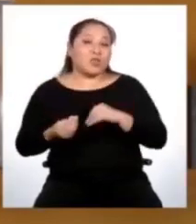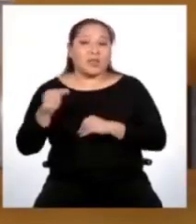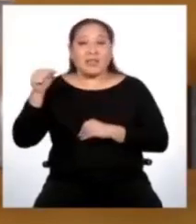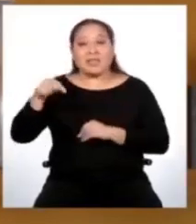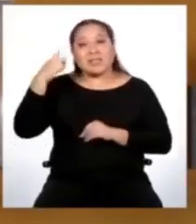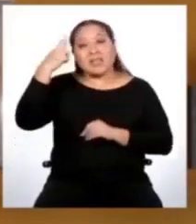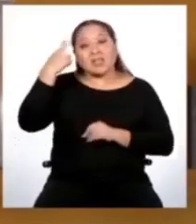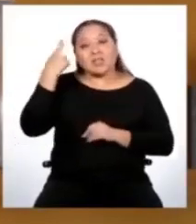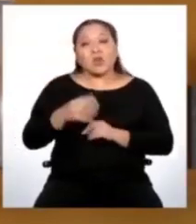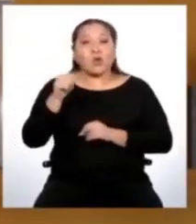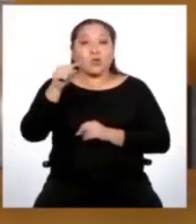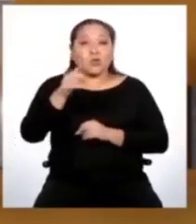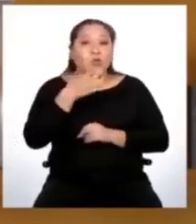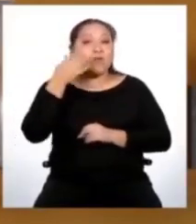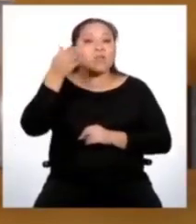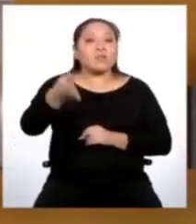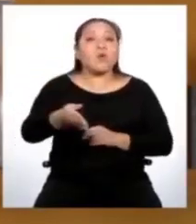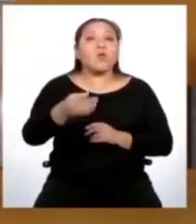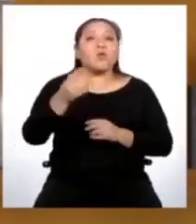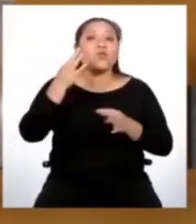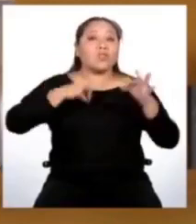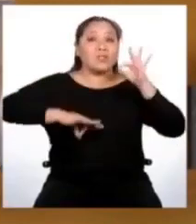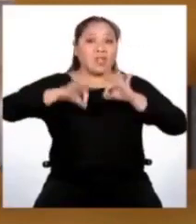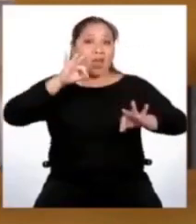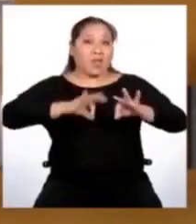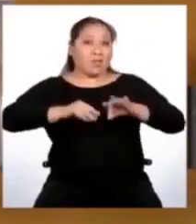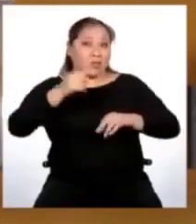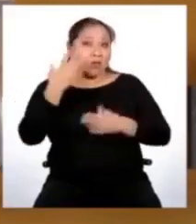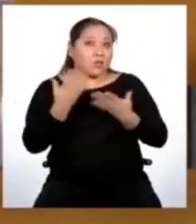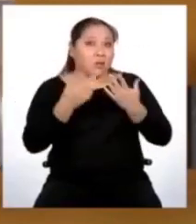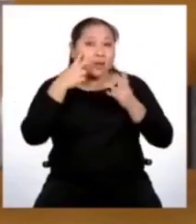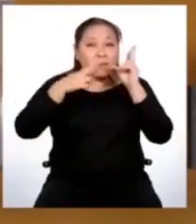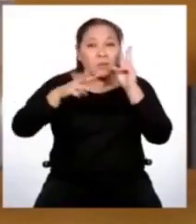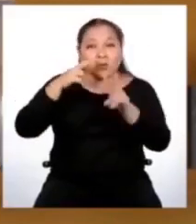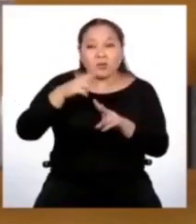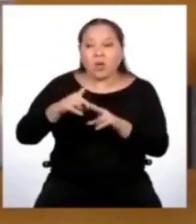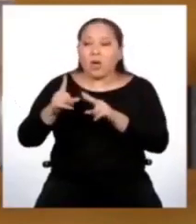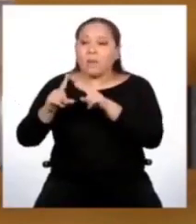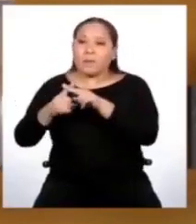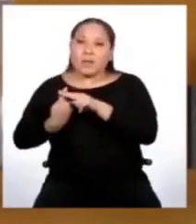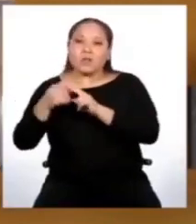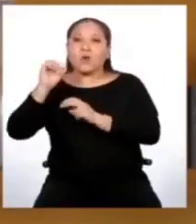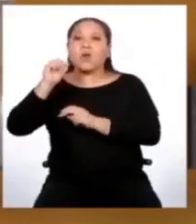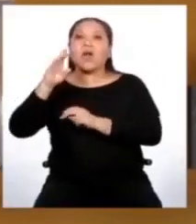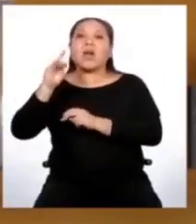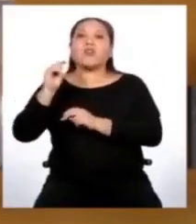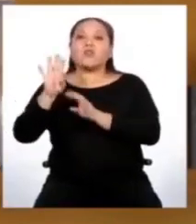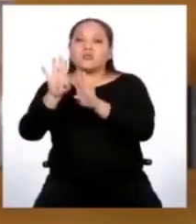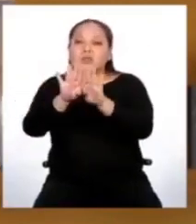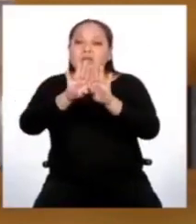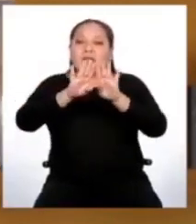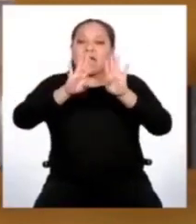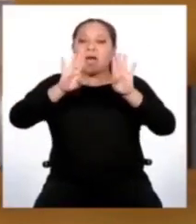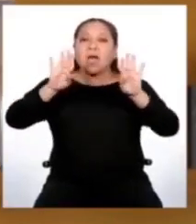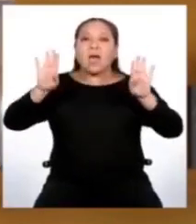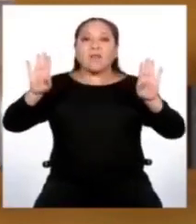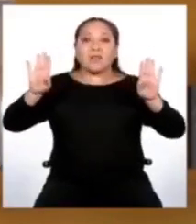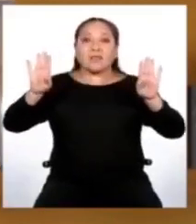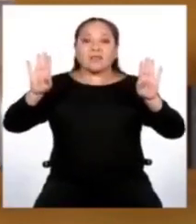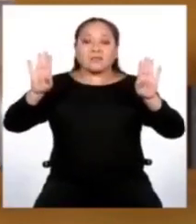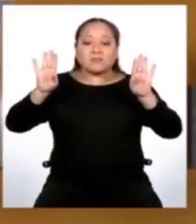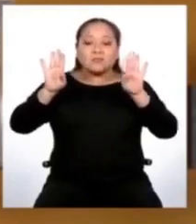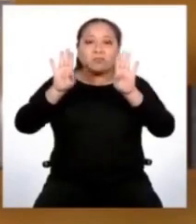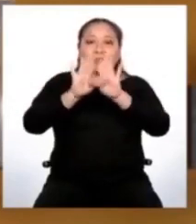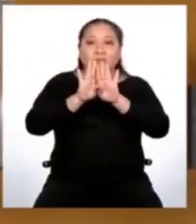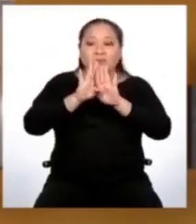ello, cuando vayas a un teatro o si ya pudiste hacerlo, cada vez que iniciamos un acto, se abre el telón. En cada uno se